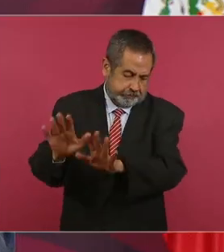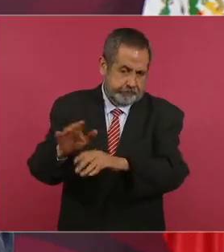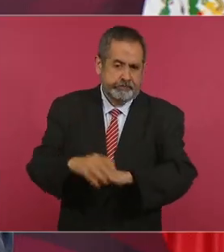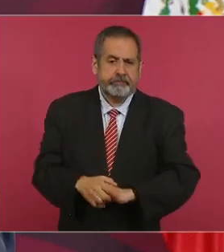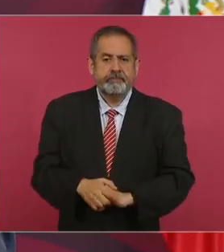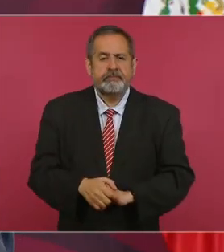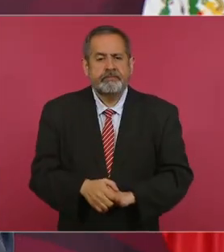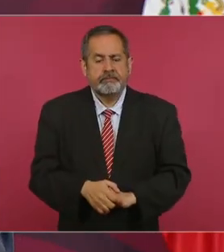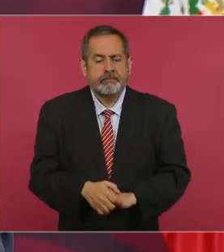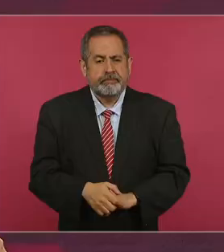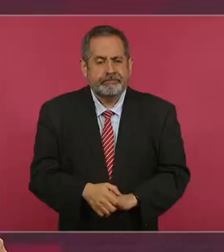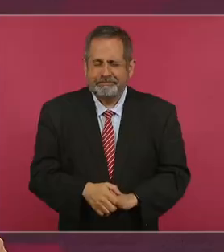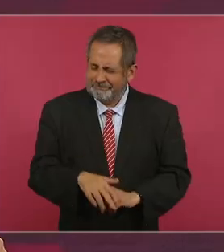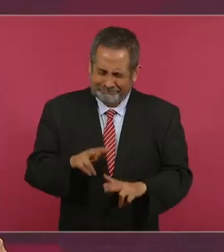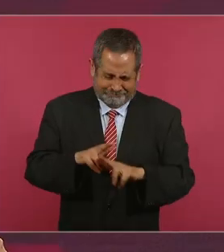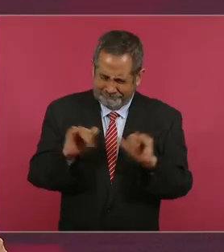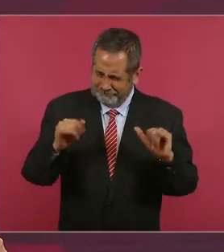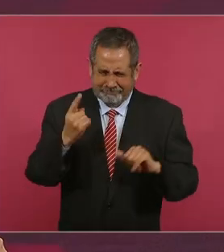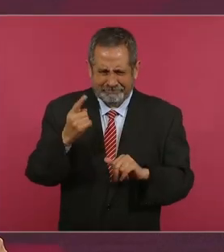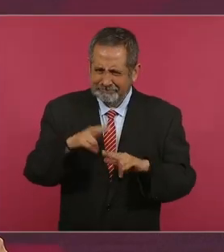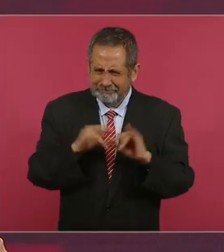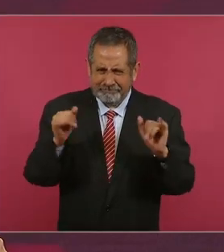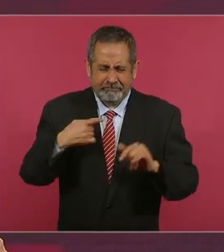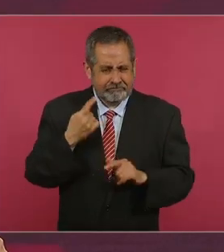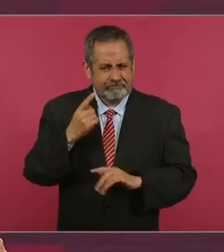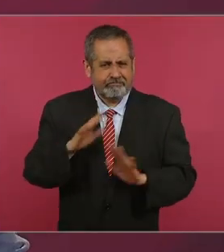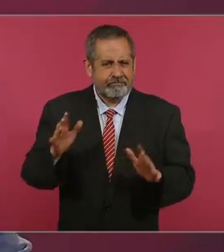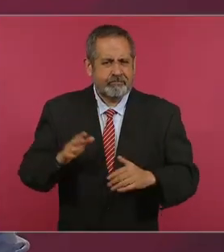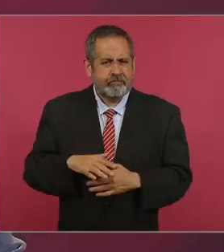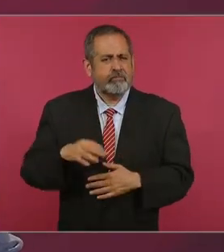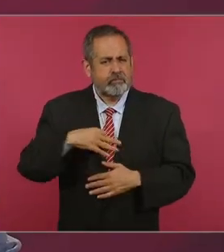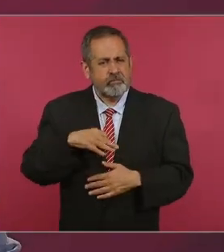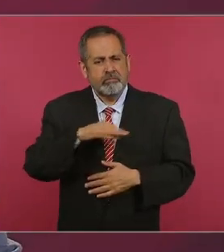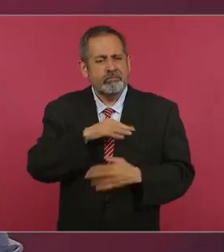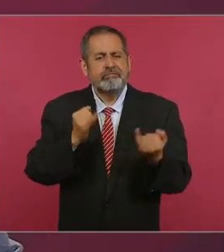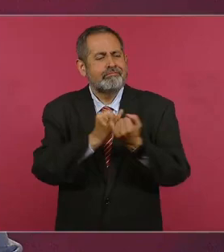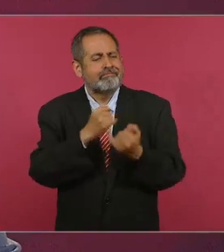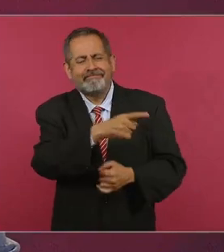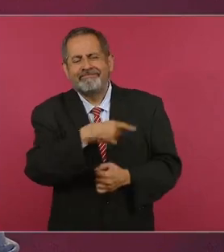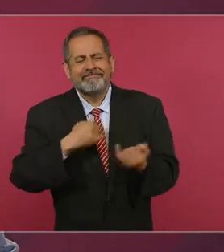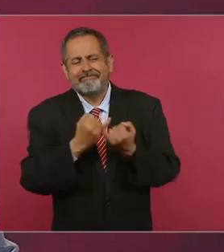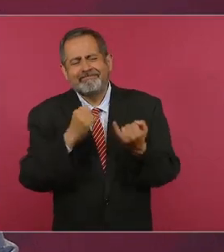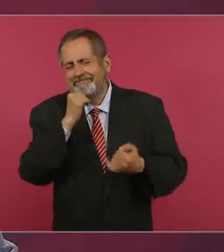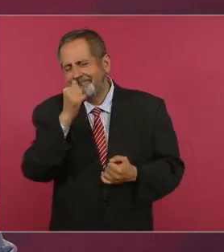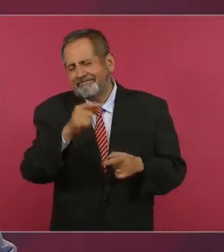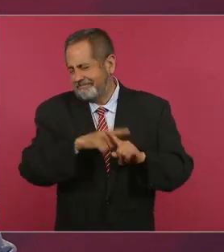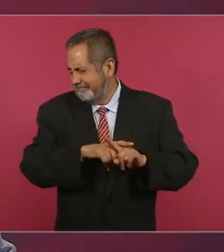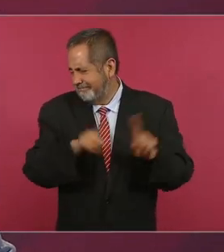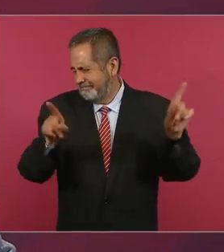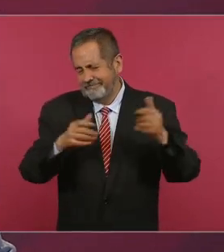En ningún caso. Por eso puedo decir que no somos iguales.